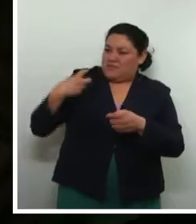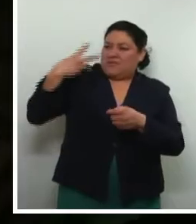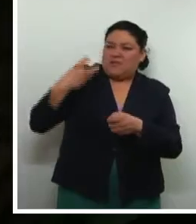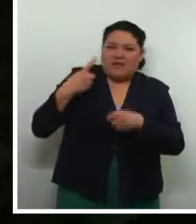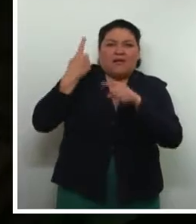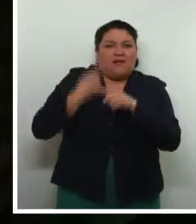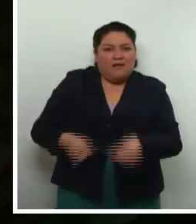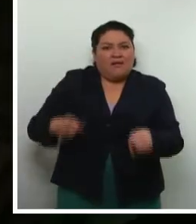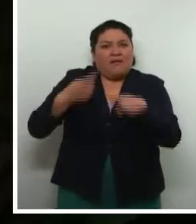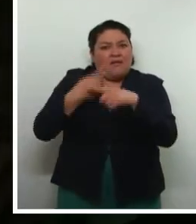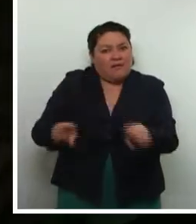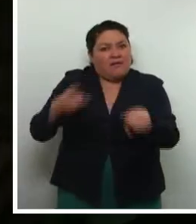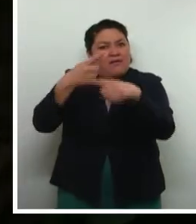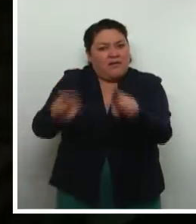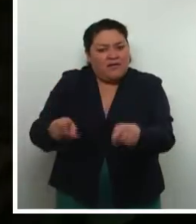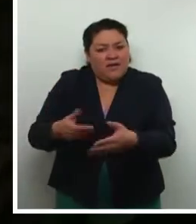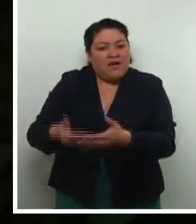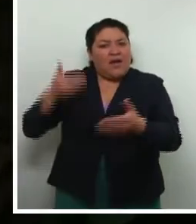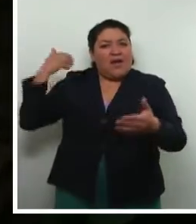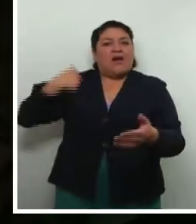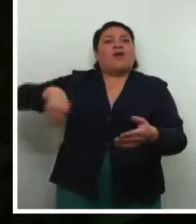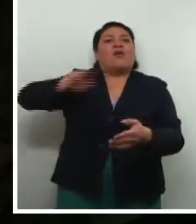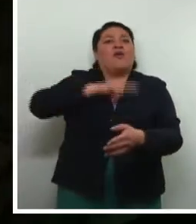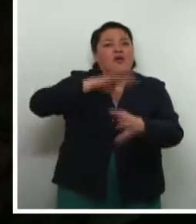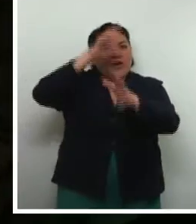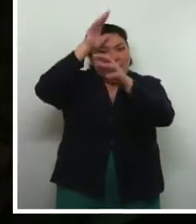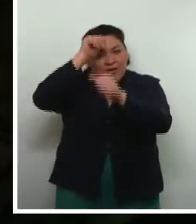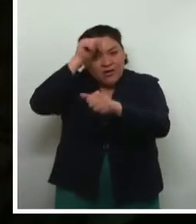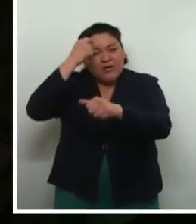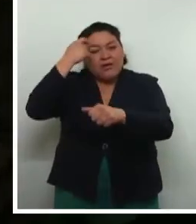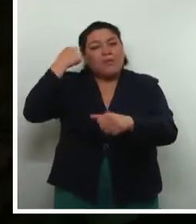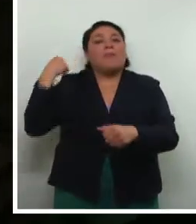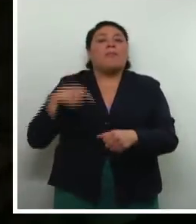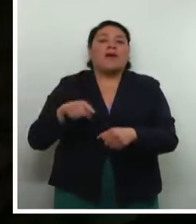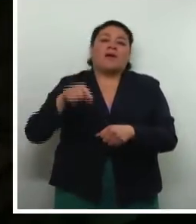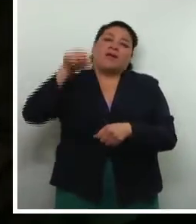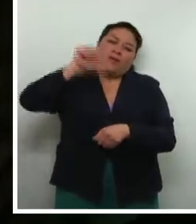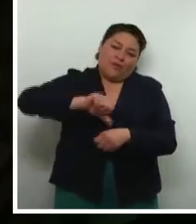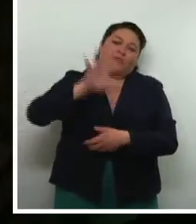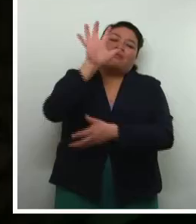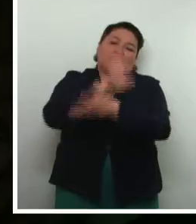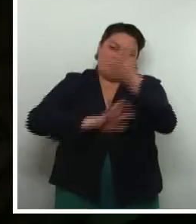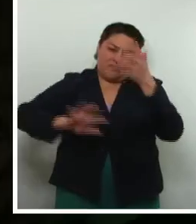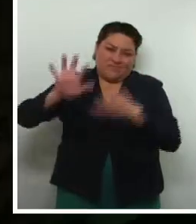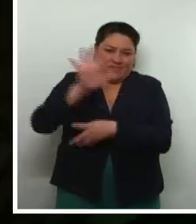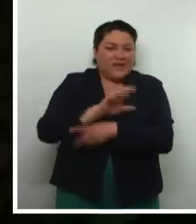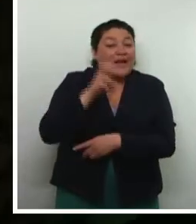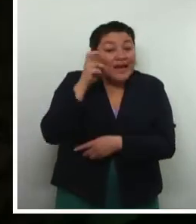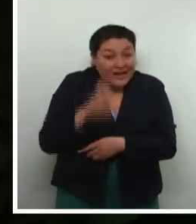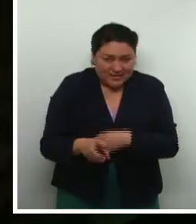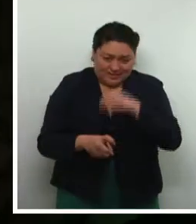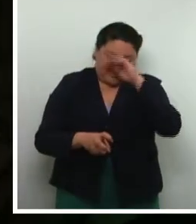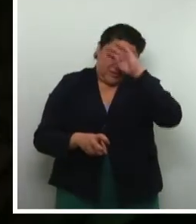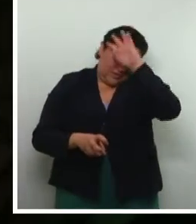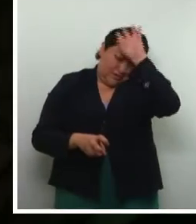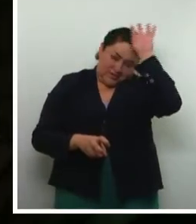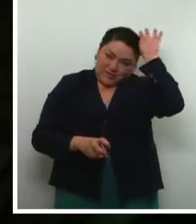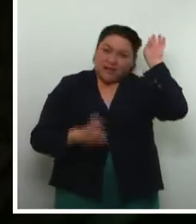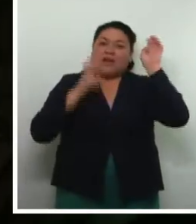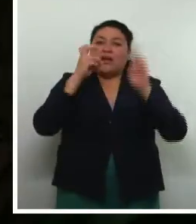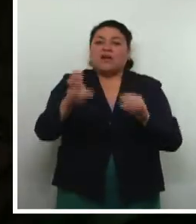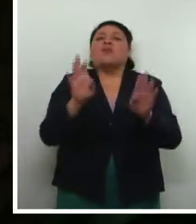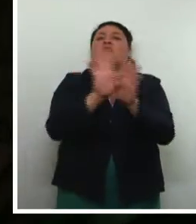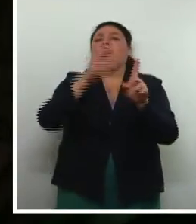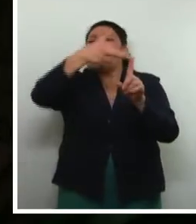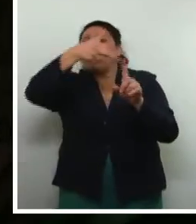eso lo habíamos decidido, presidente, para evitar que sucediera lo que hoy sucedió, porque lo que debió de haber